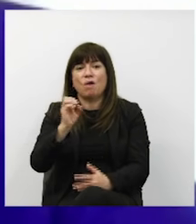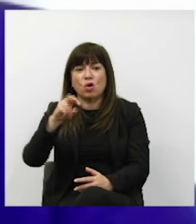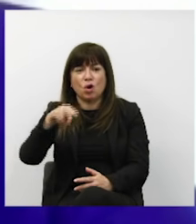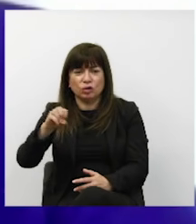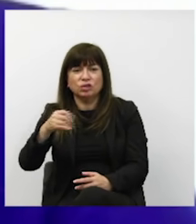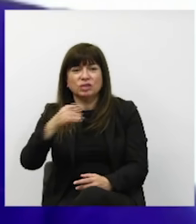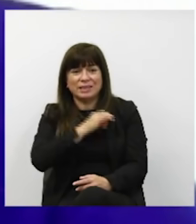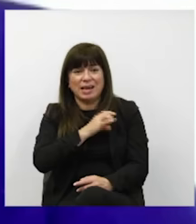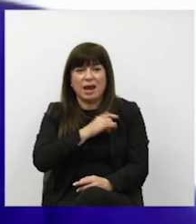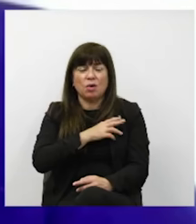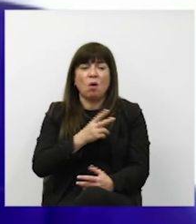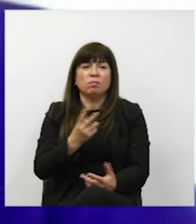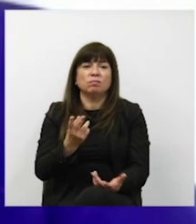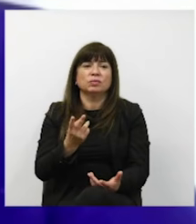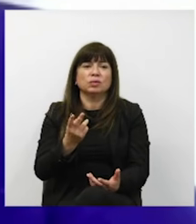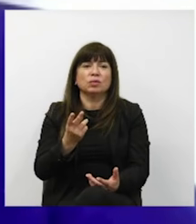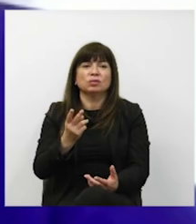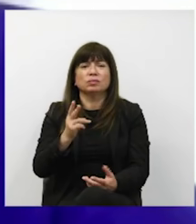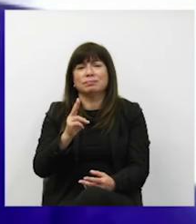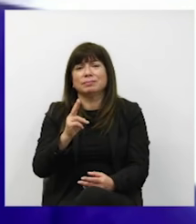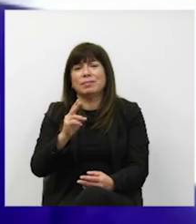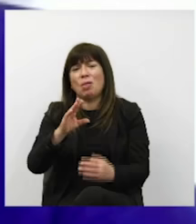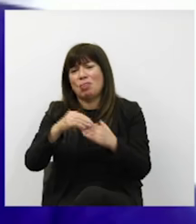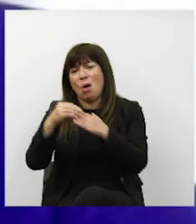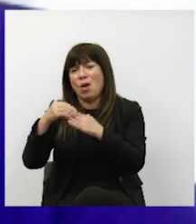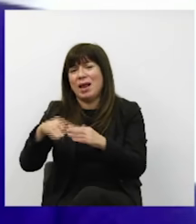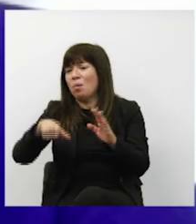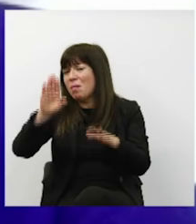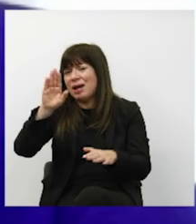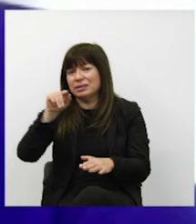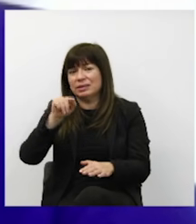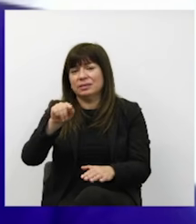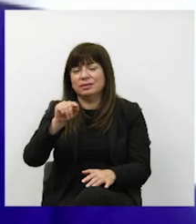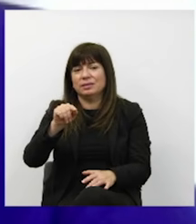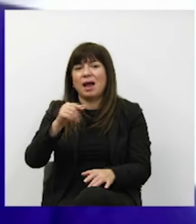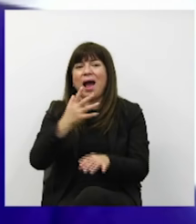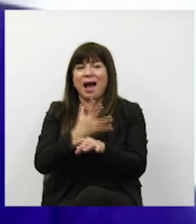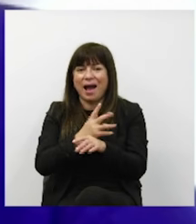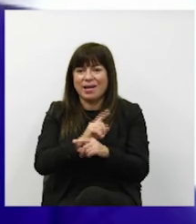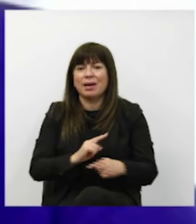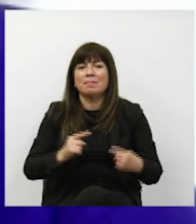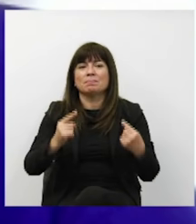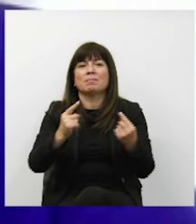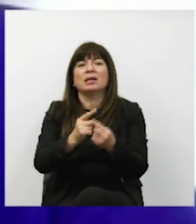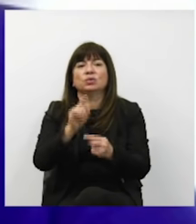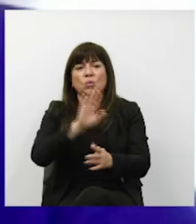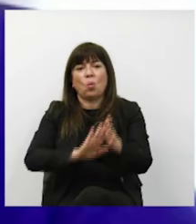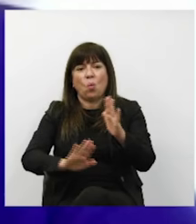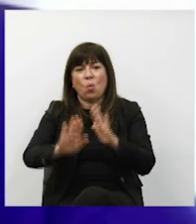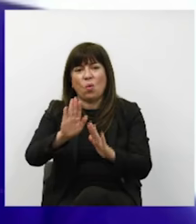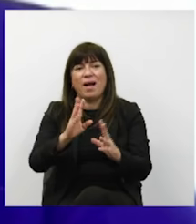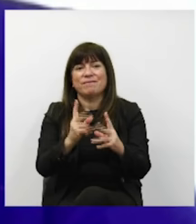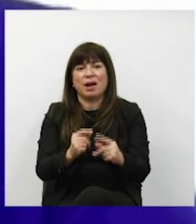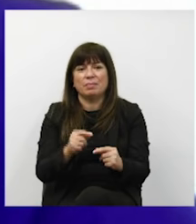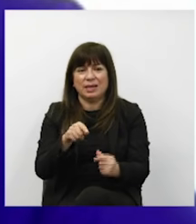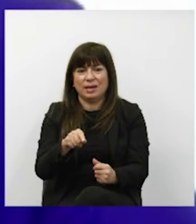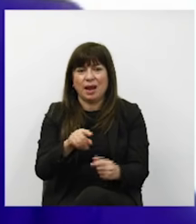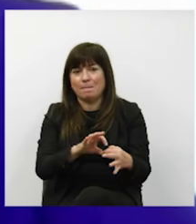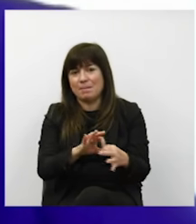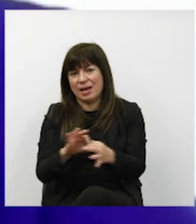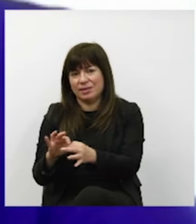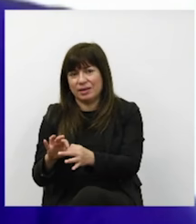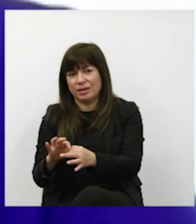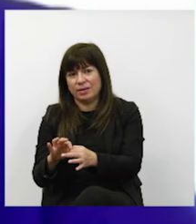tanto en dólares. O sea, hay espacio y, por tanto, tanto en materia de protección a las familias, que es muy importante porque